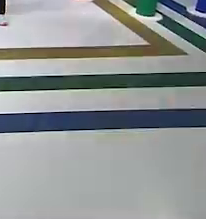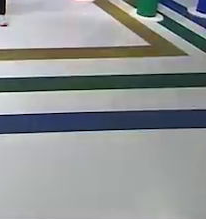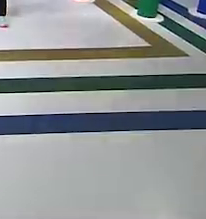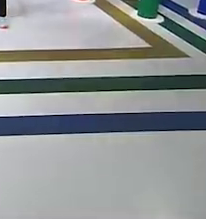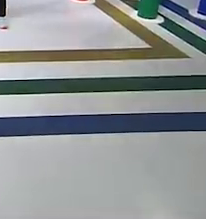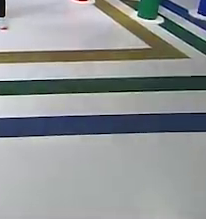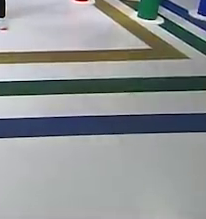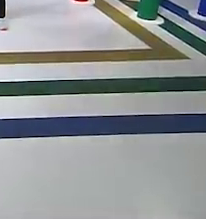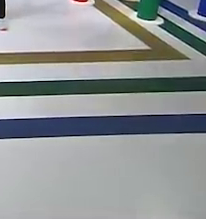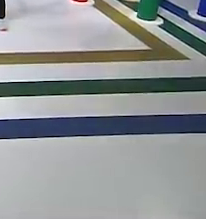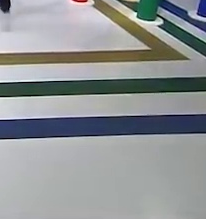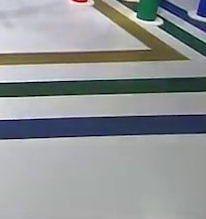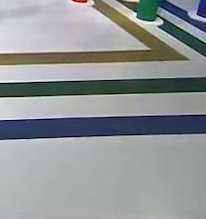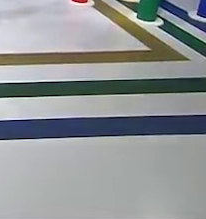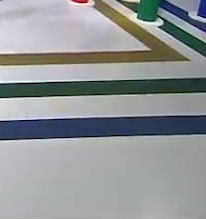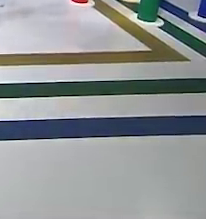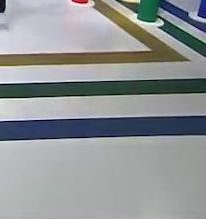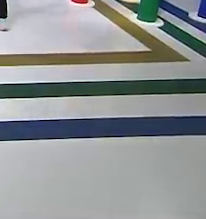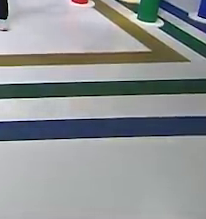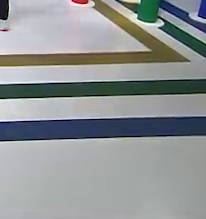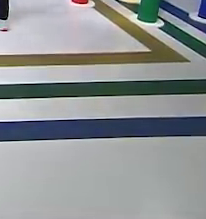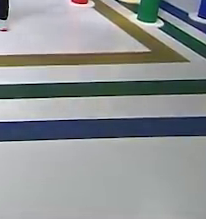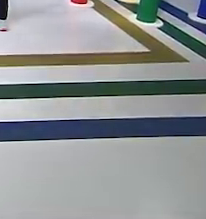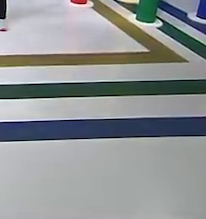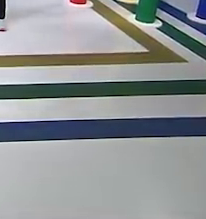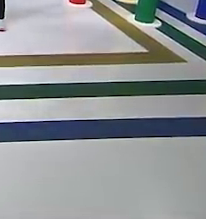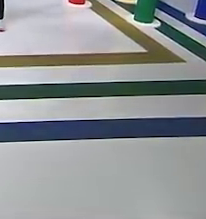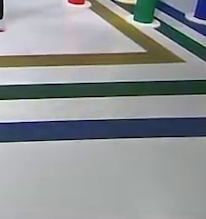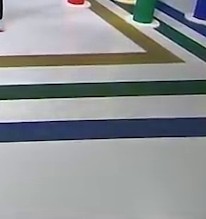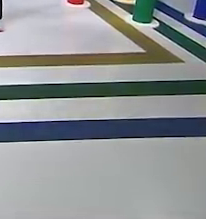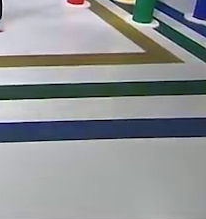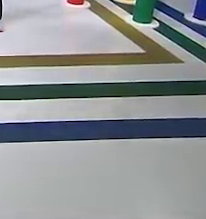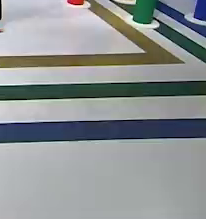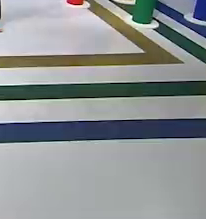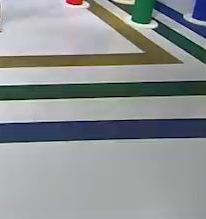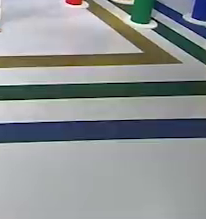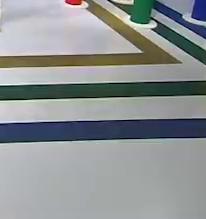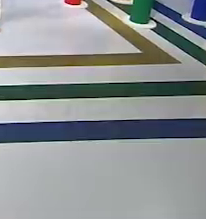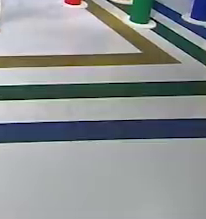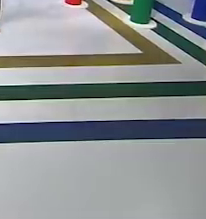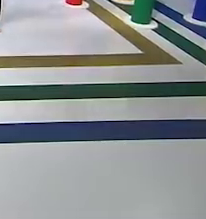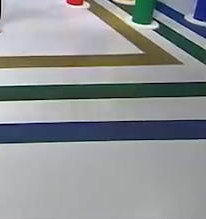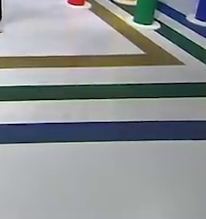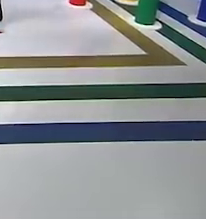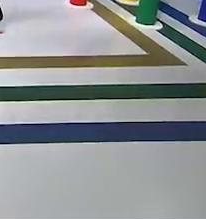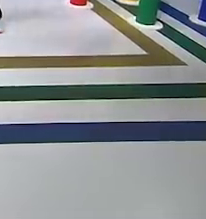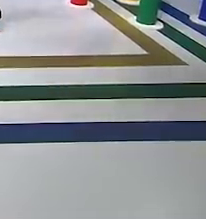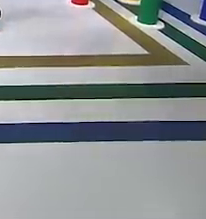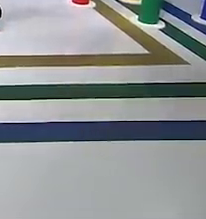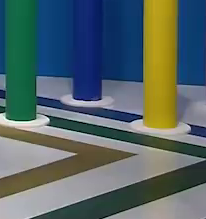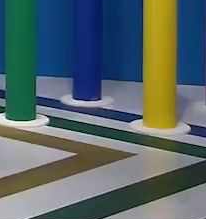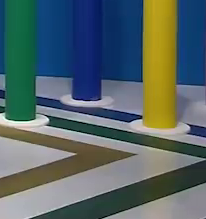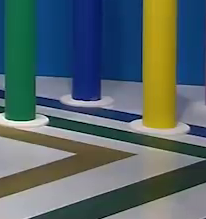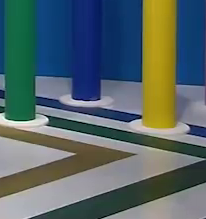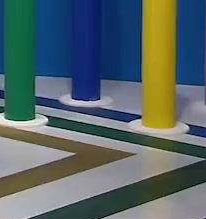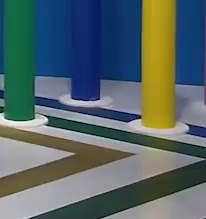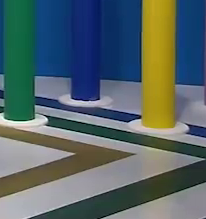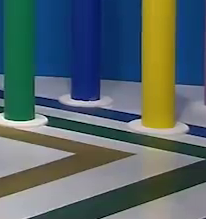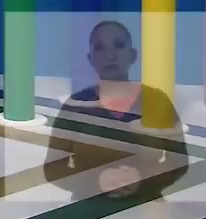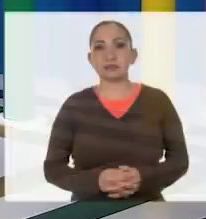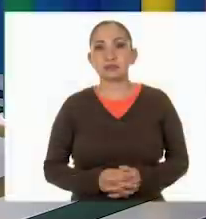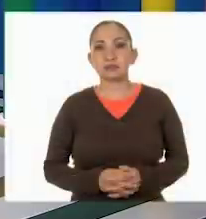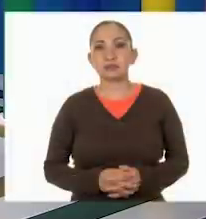miércoles, jueves, viernes, sábado. Y vamos por el último día. Piensa muy bien, ¿qué quieres